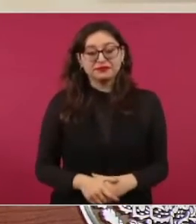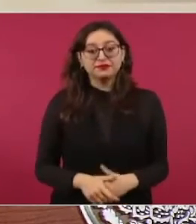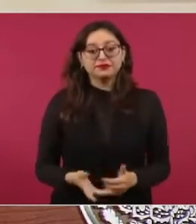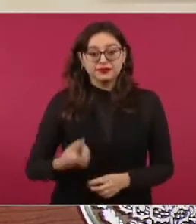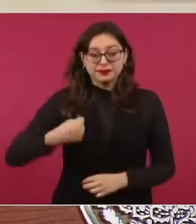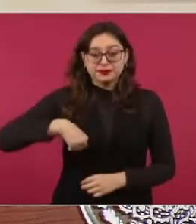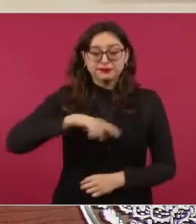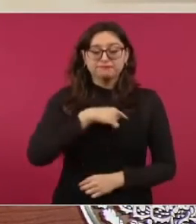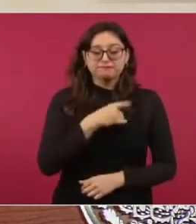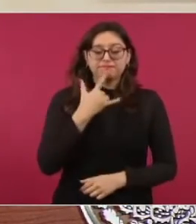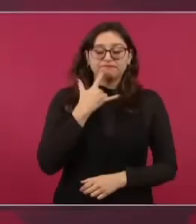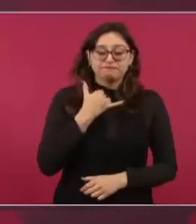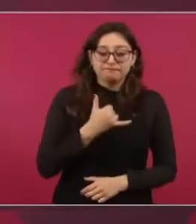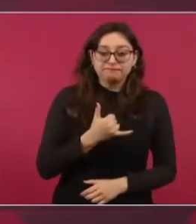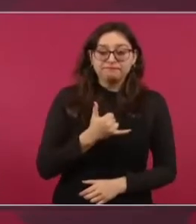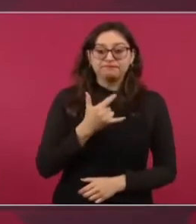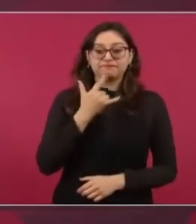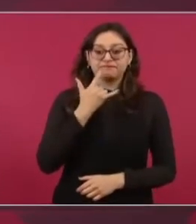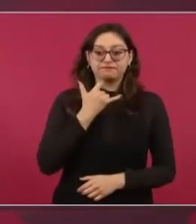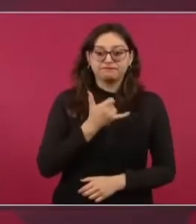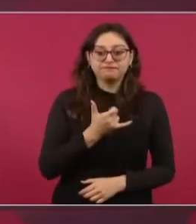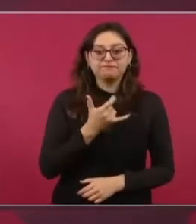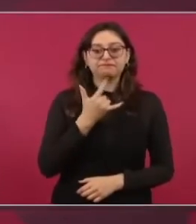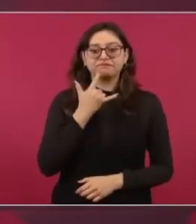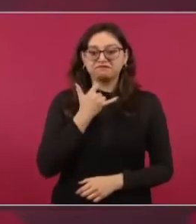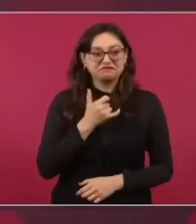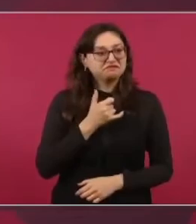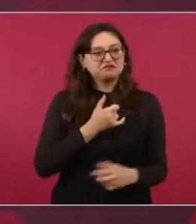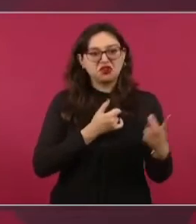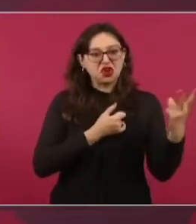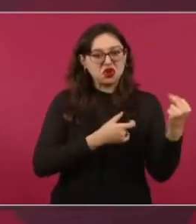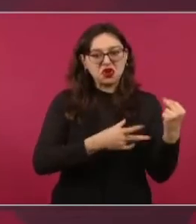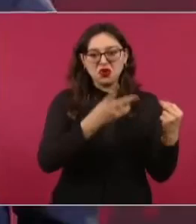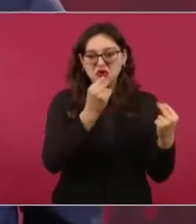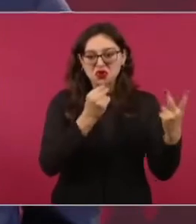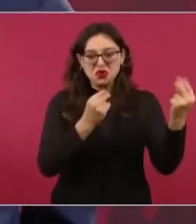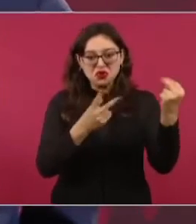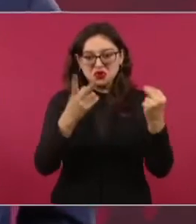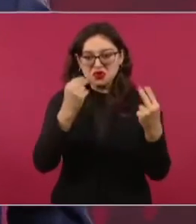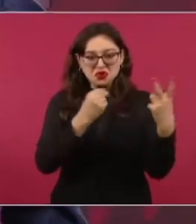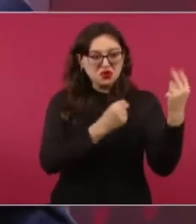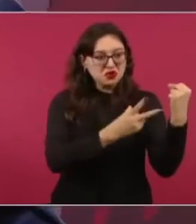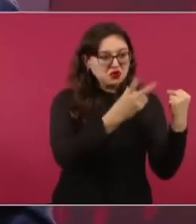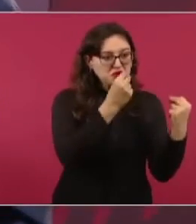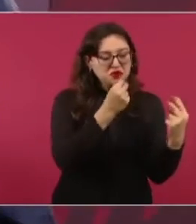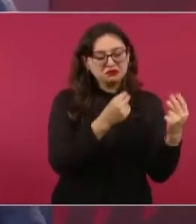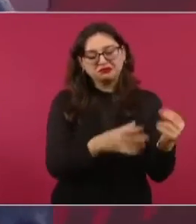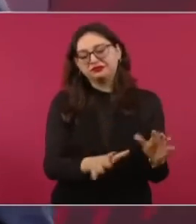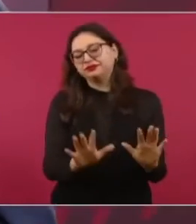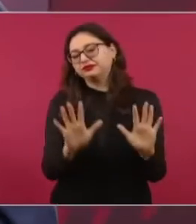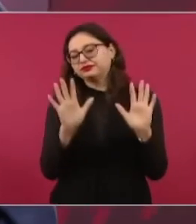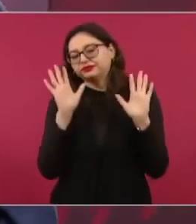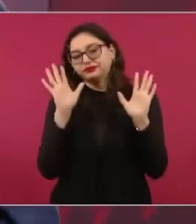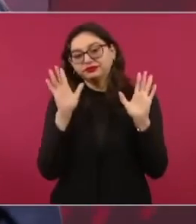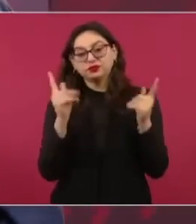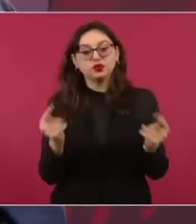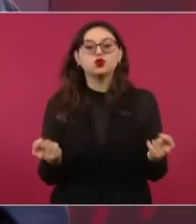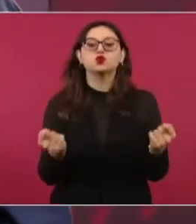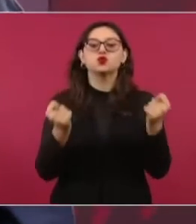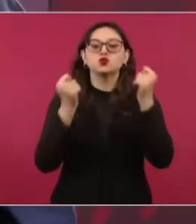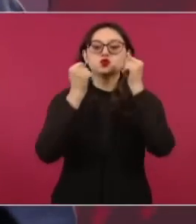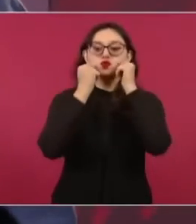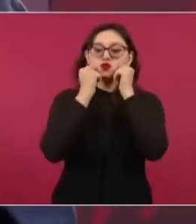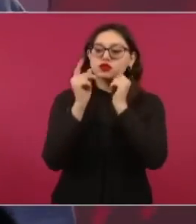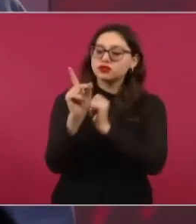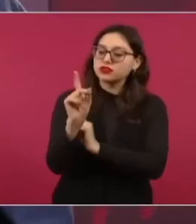enfrentando, aquí lo esencial es que la democracia se llama